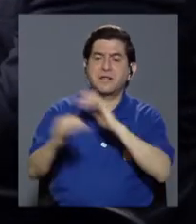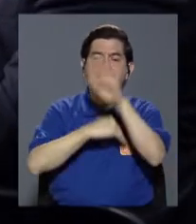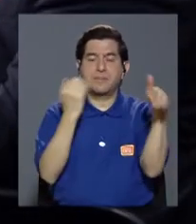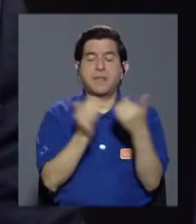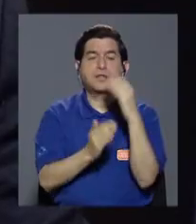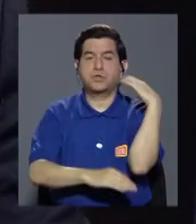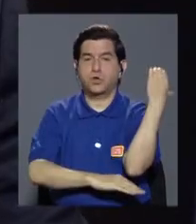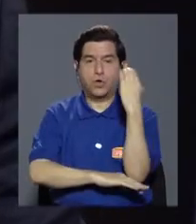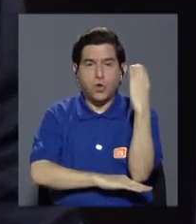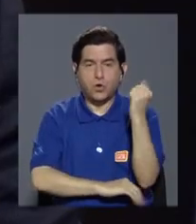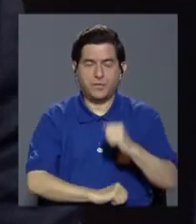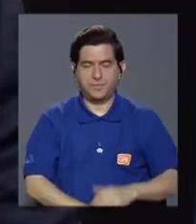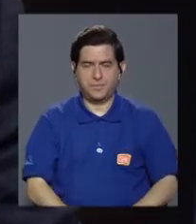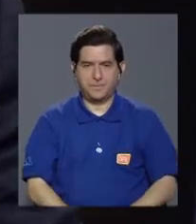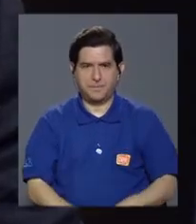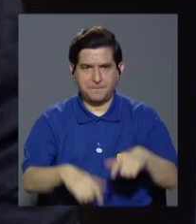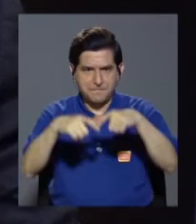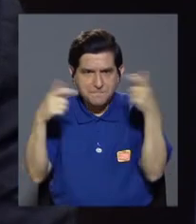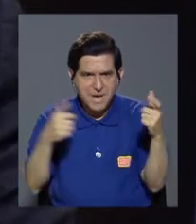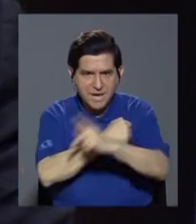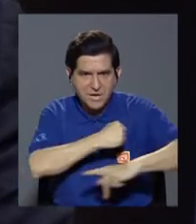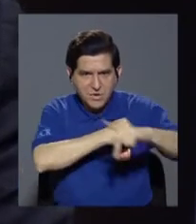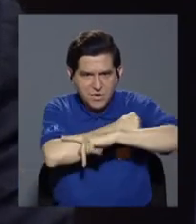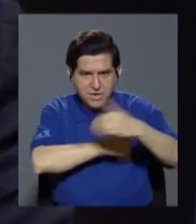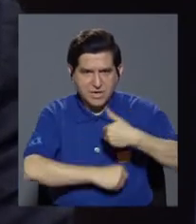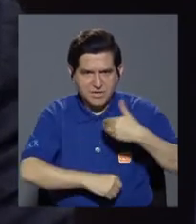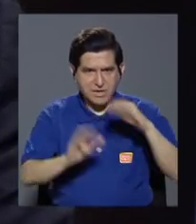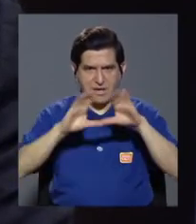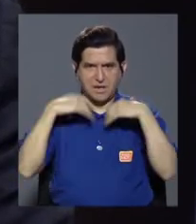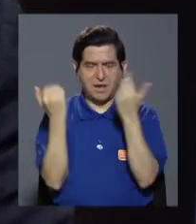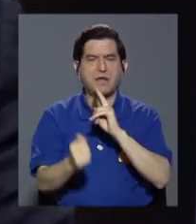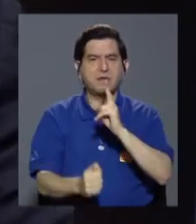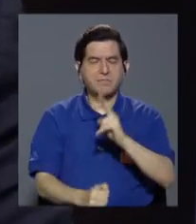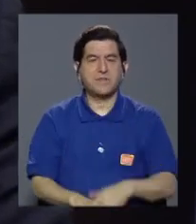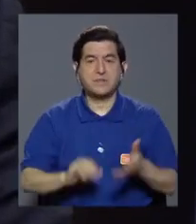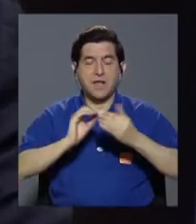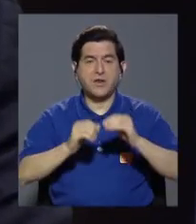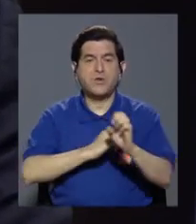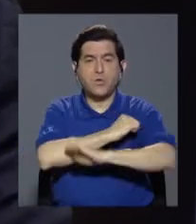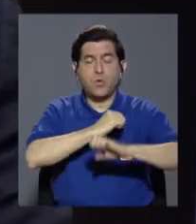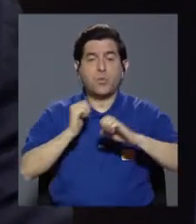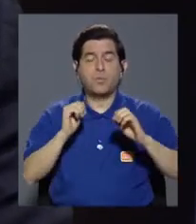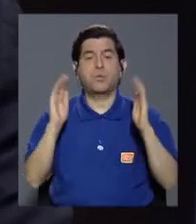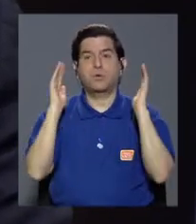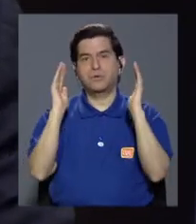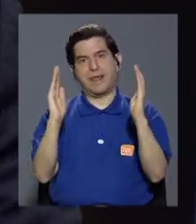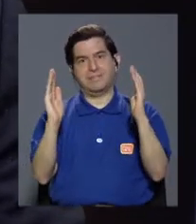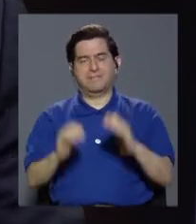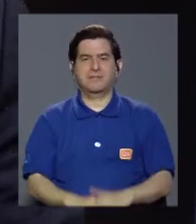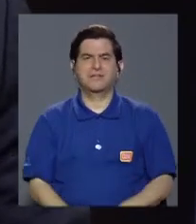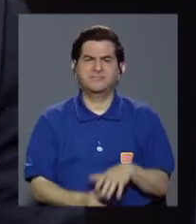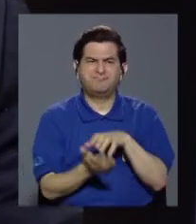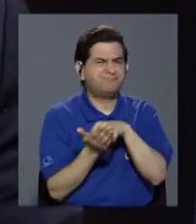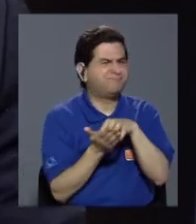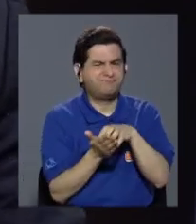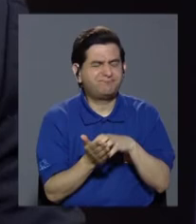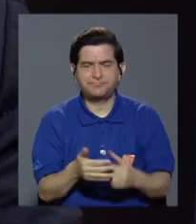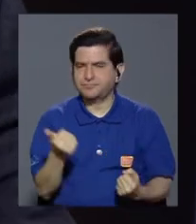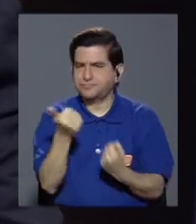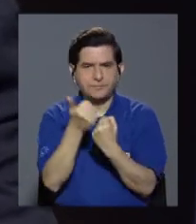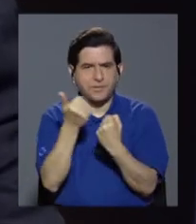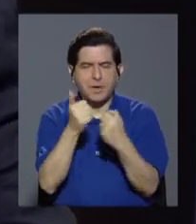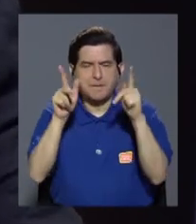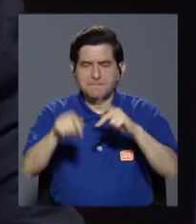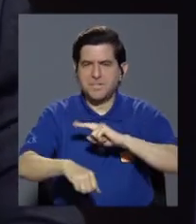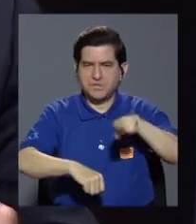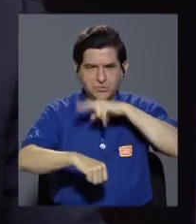colombia en la mayoría de los países que han tenido comisiones de la verdad el número de extranjeros es muy alto porque se dudaba de la imparcialidad de los